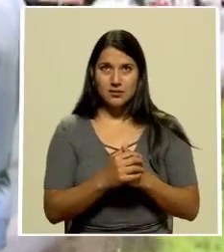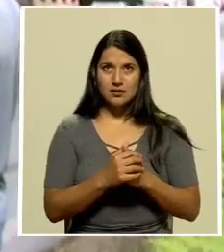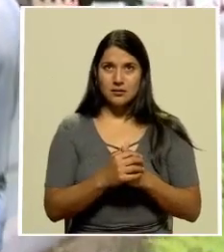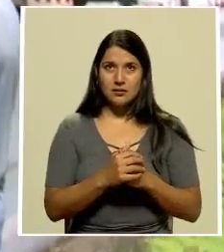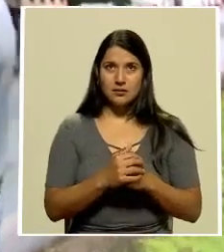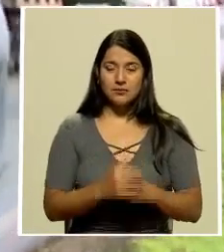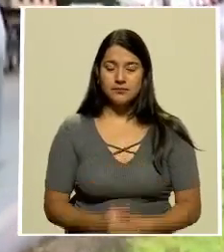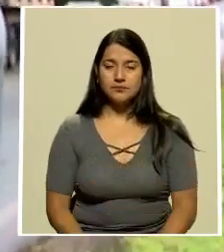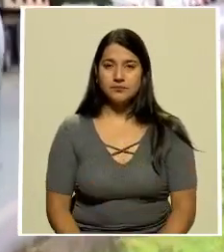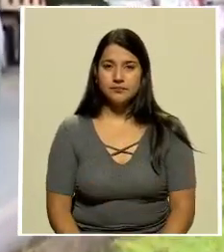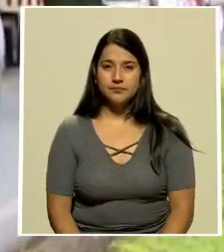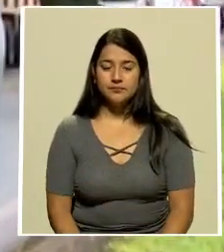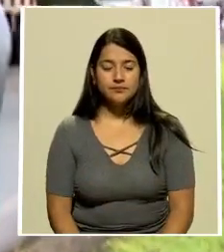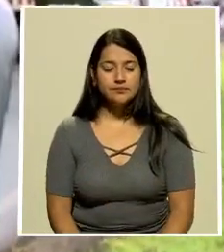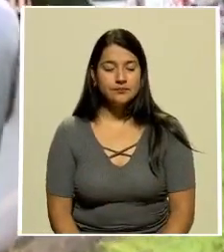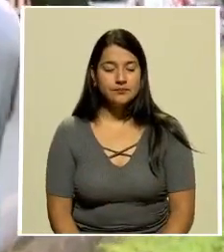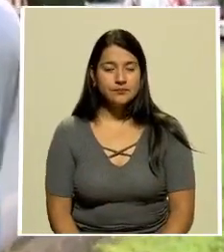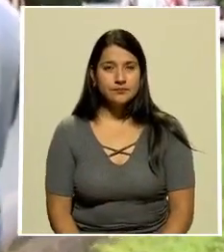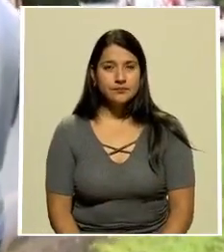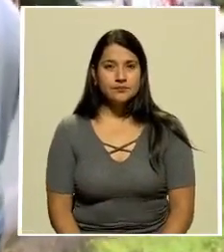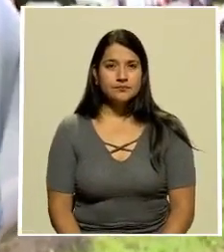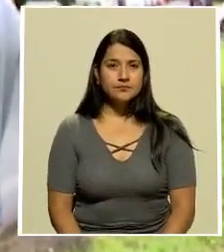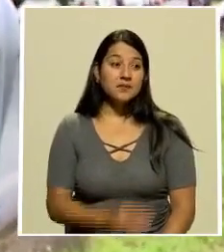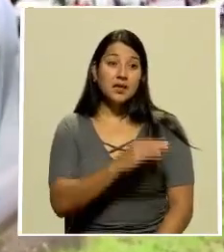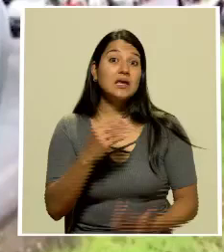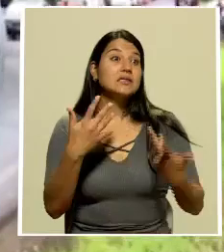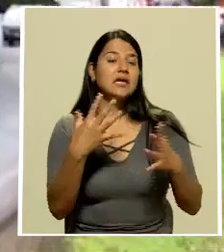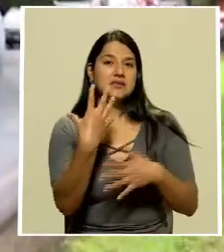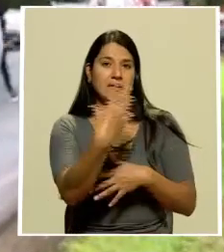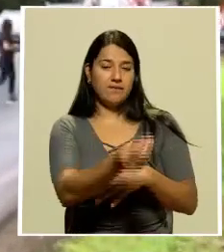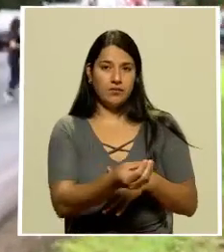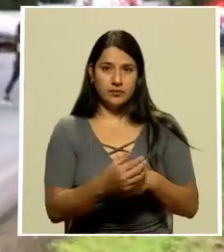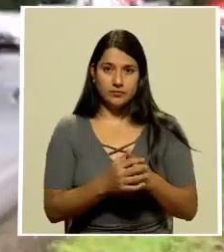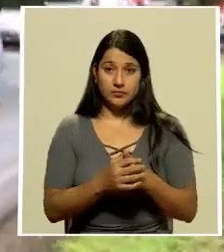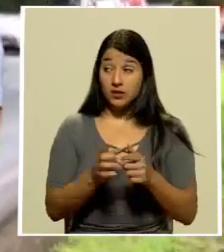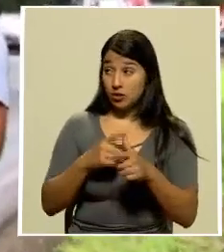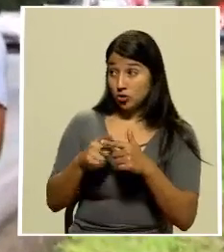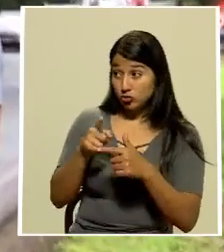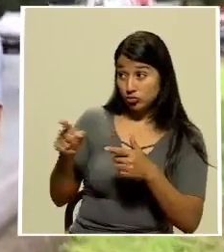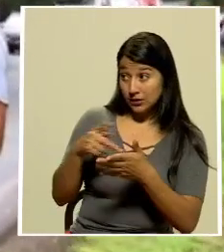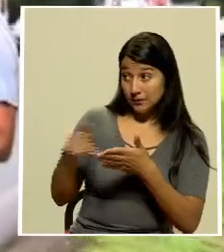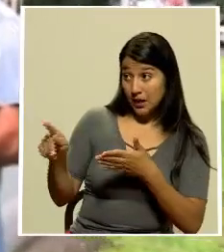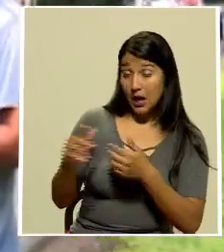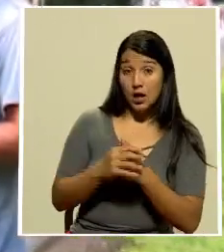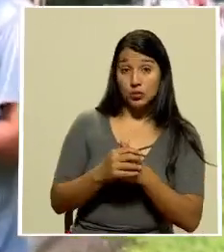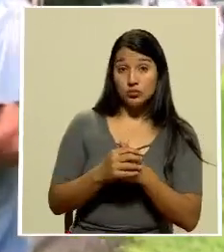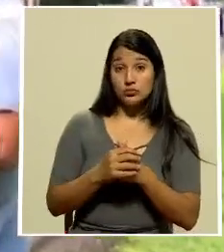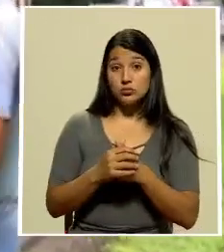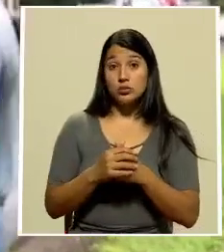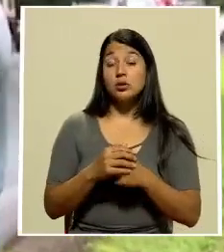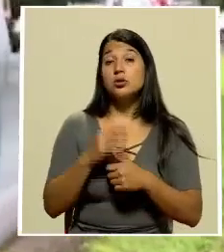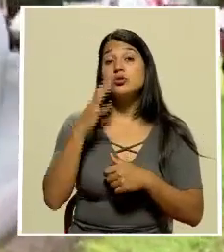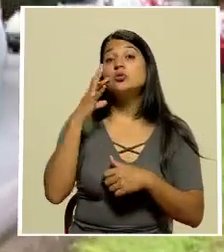están pasados. Sí, ya pasaron con el carro, ya se fueron. ¿Pagaron sí, entonces? Sí, seguro pagaron allá porque